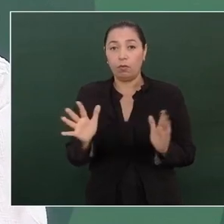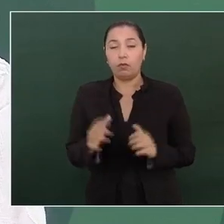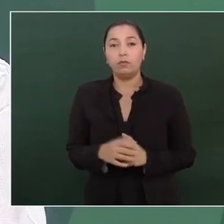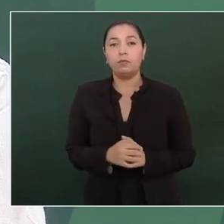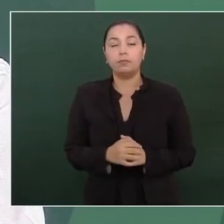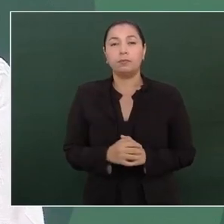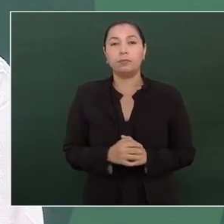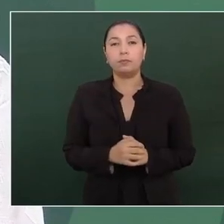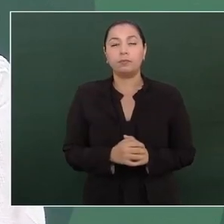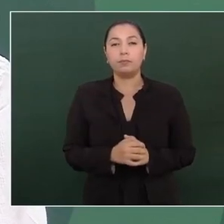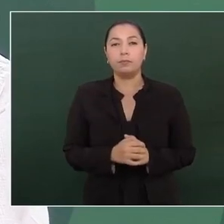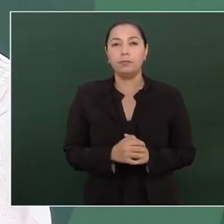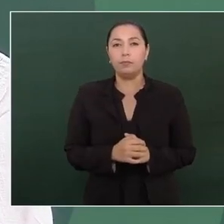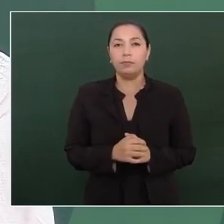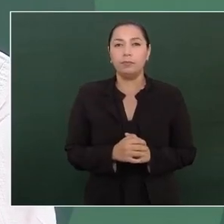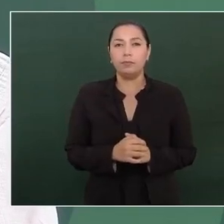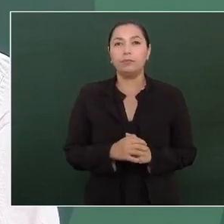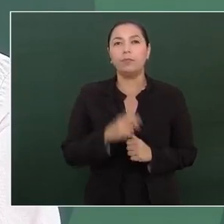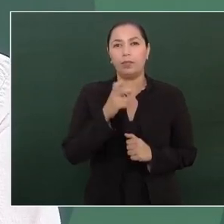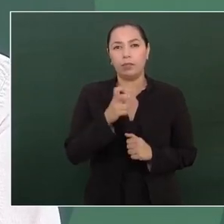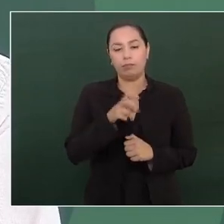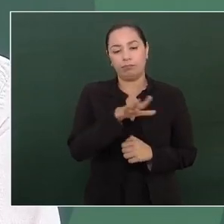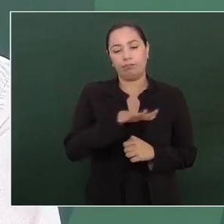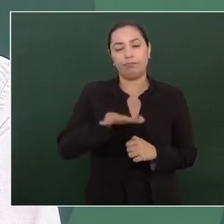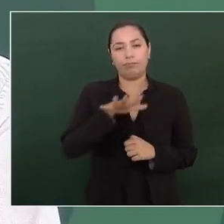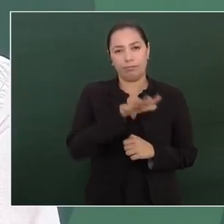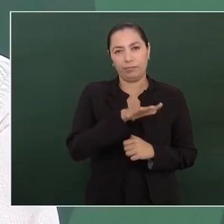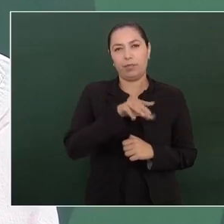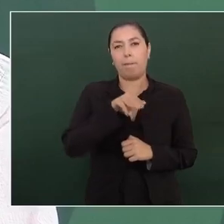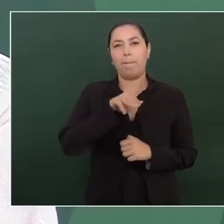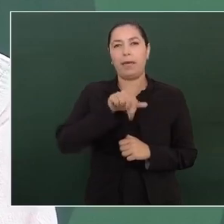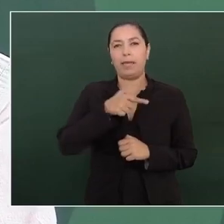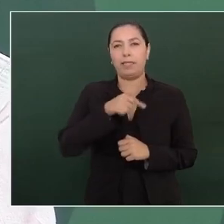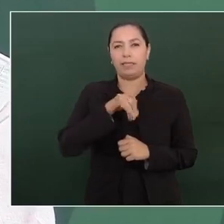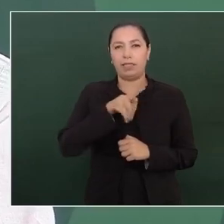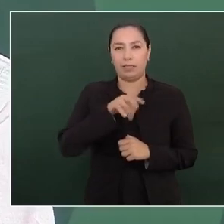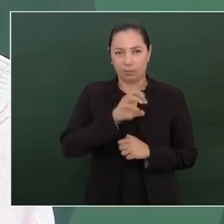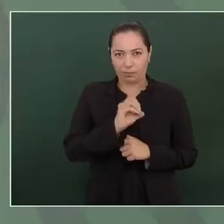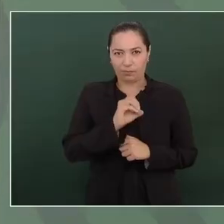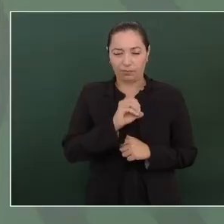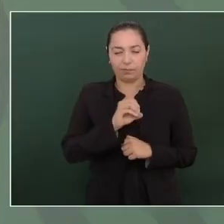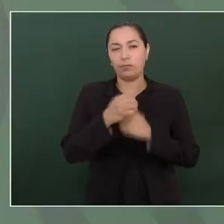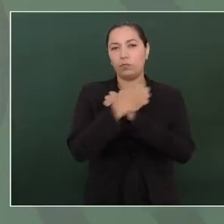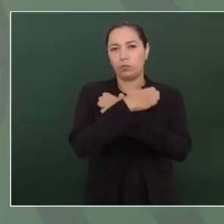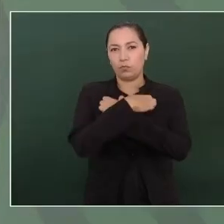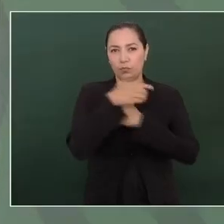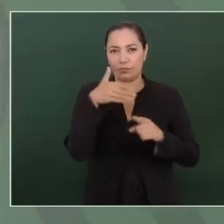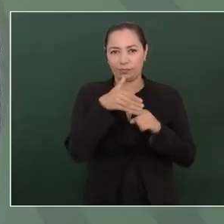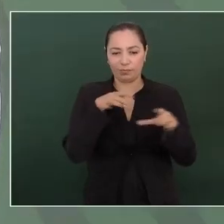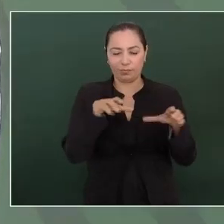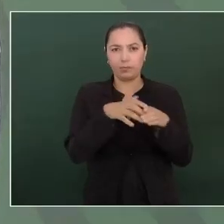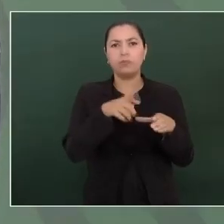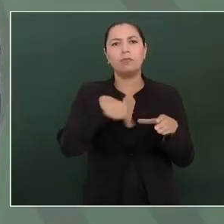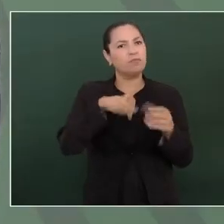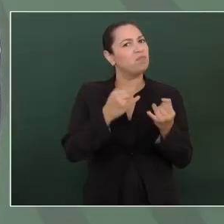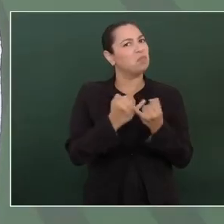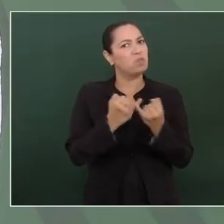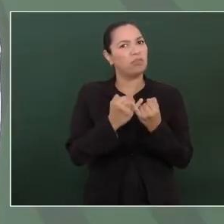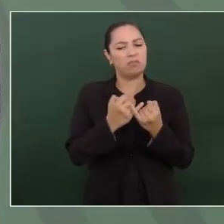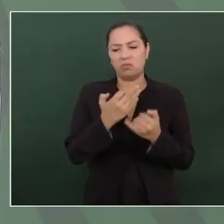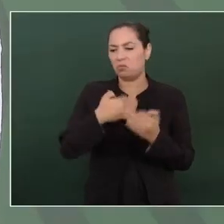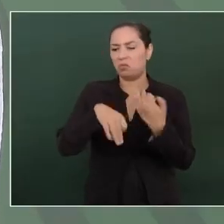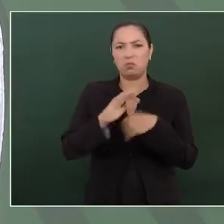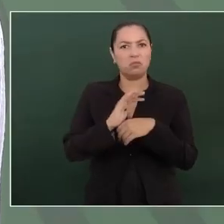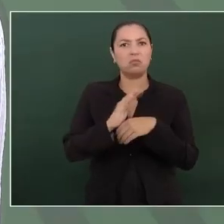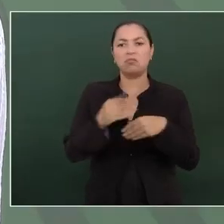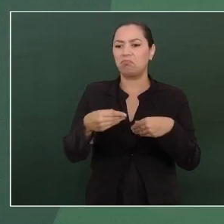en el sector magisterial y vamos a basificar a todos los trabajadores de la